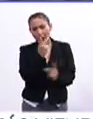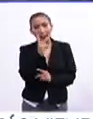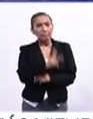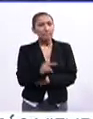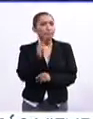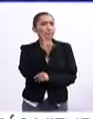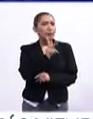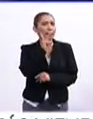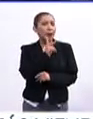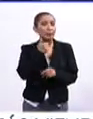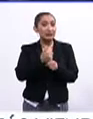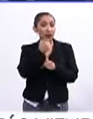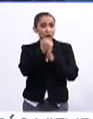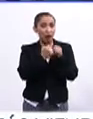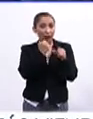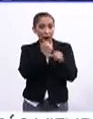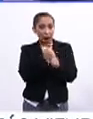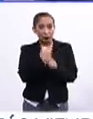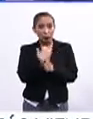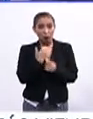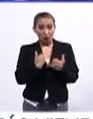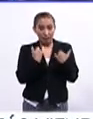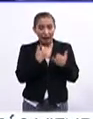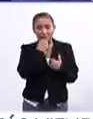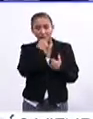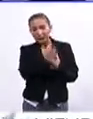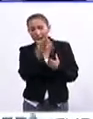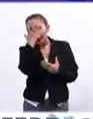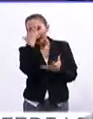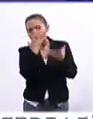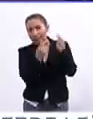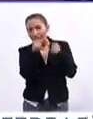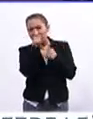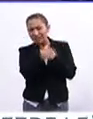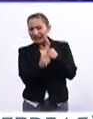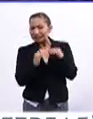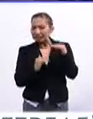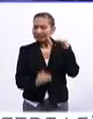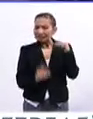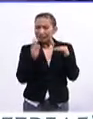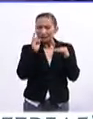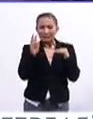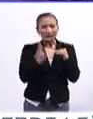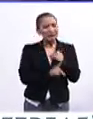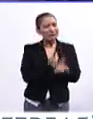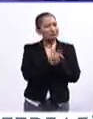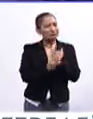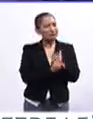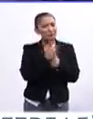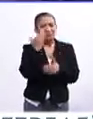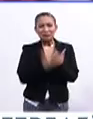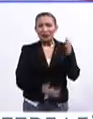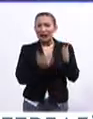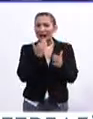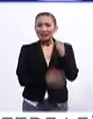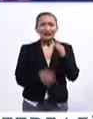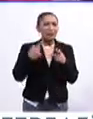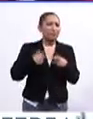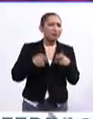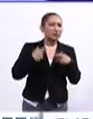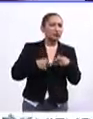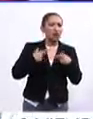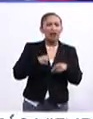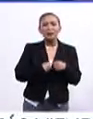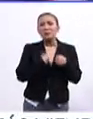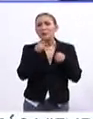estudiantes del sexto año de primaria, ha señalado que las brechas en el aprendizaje muestran el tamaño de la deuda que se tiene con las poblaciones